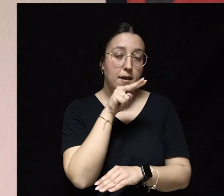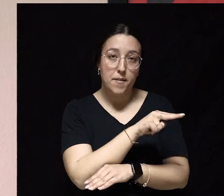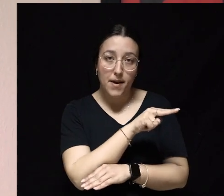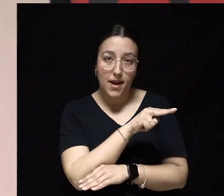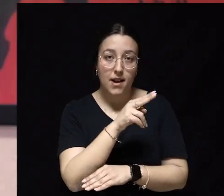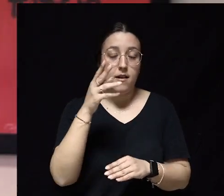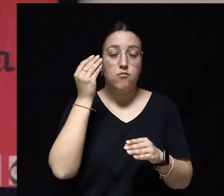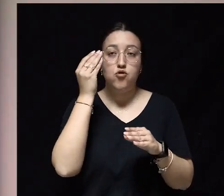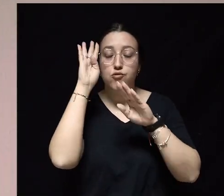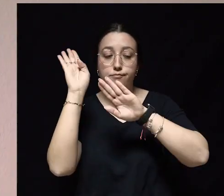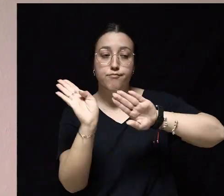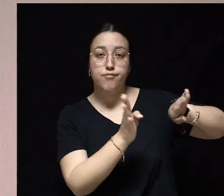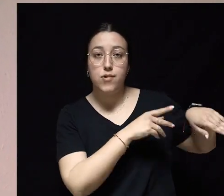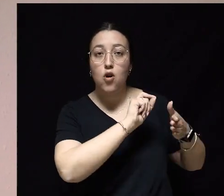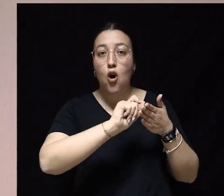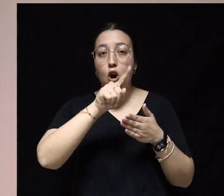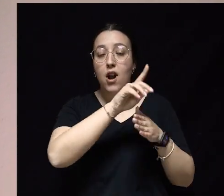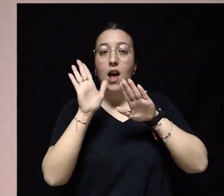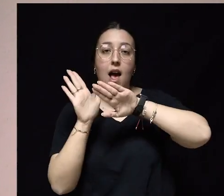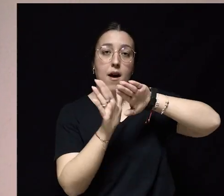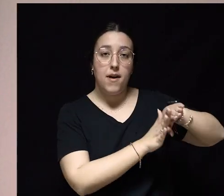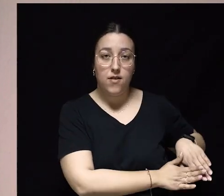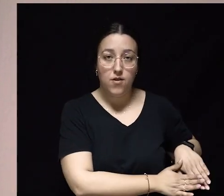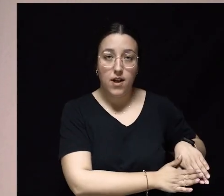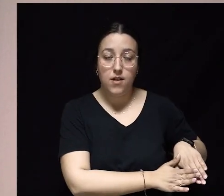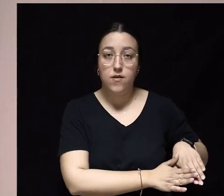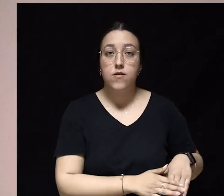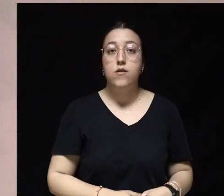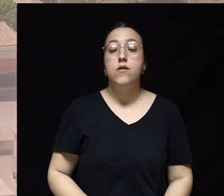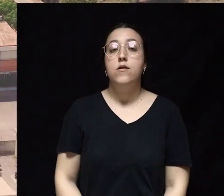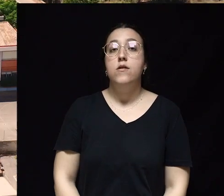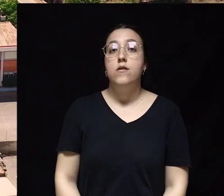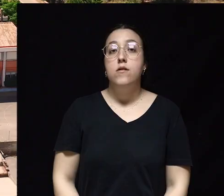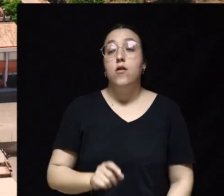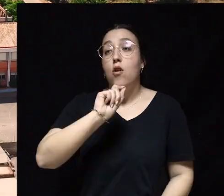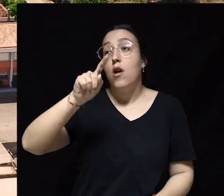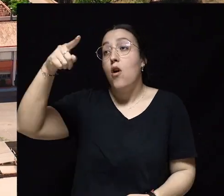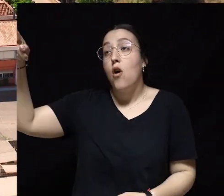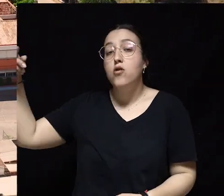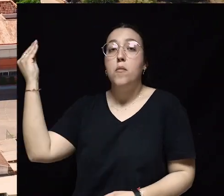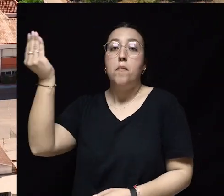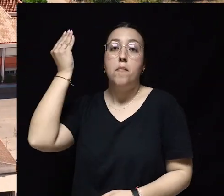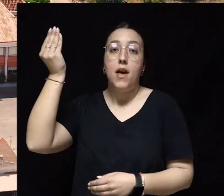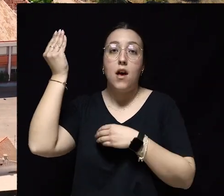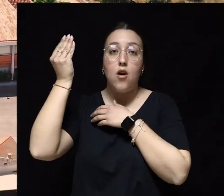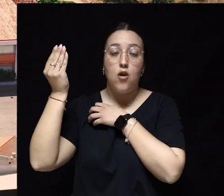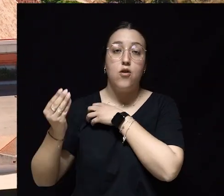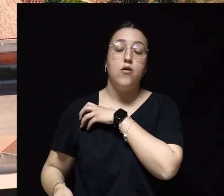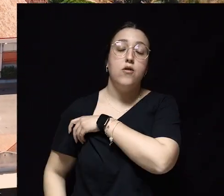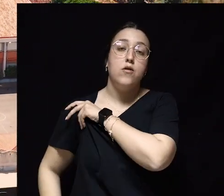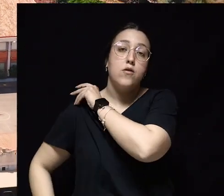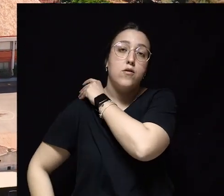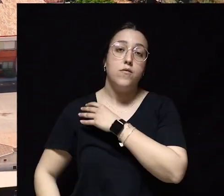existe en el diccionario para ellos, son la excepción que confirma la regla. Auténticas flores en el desierto.